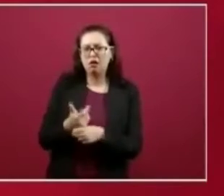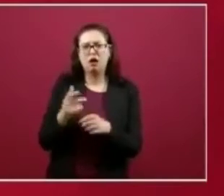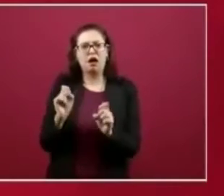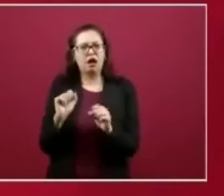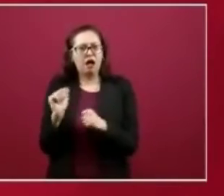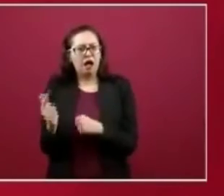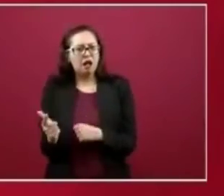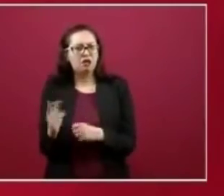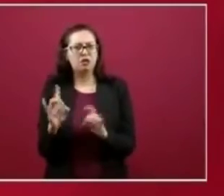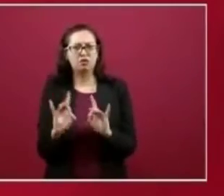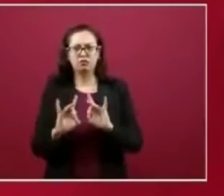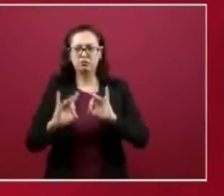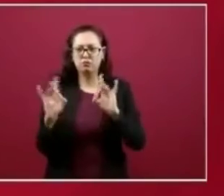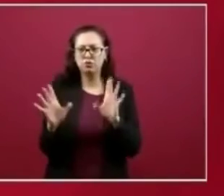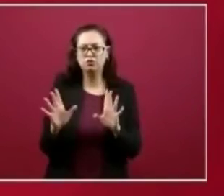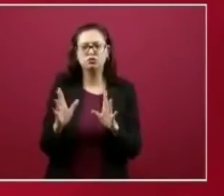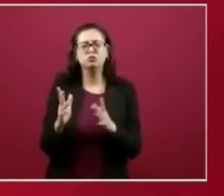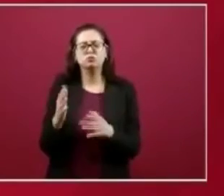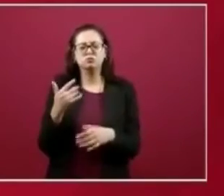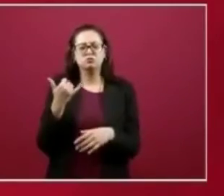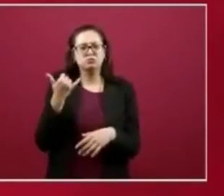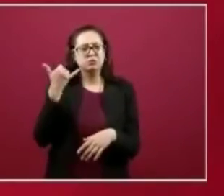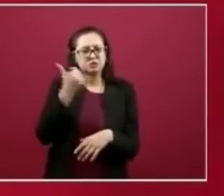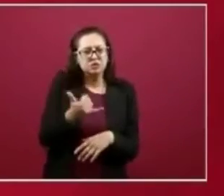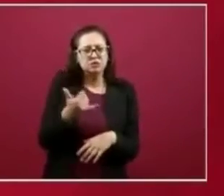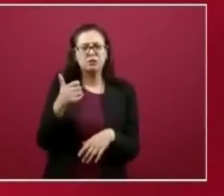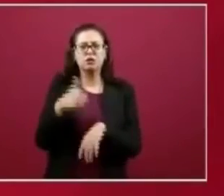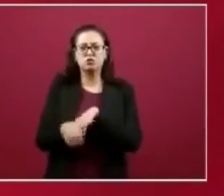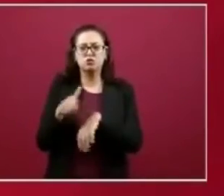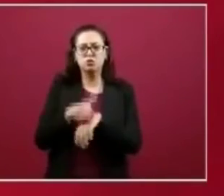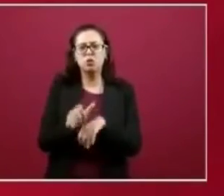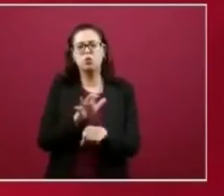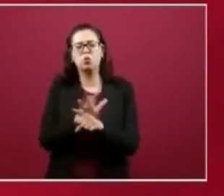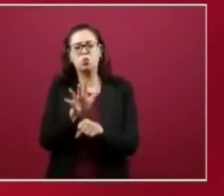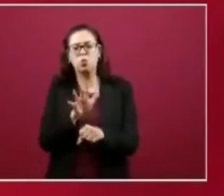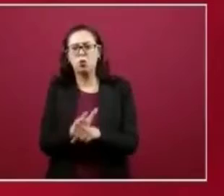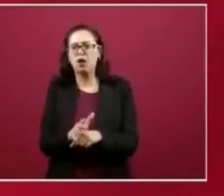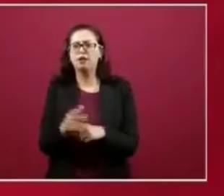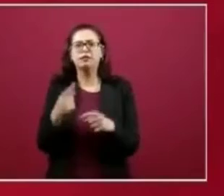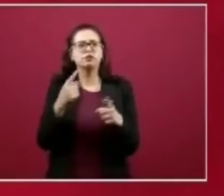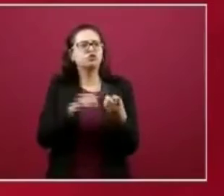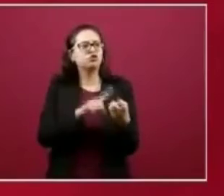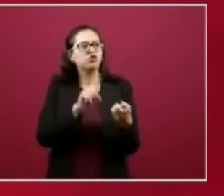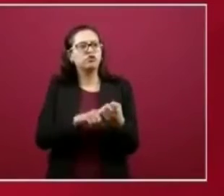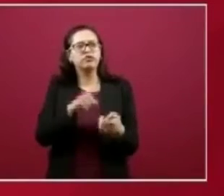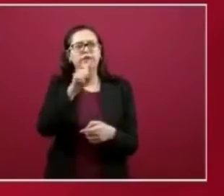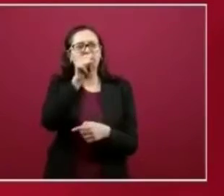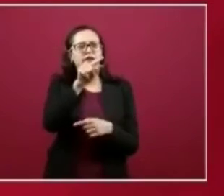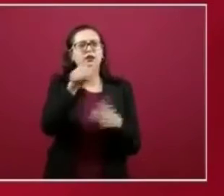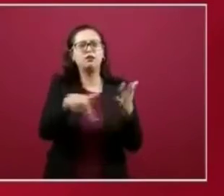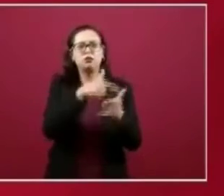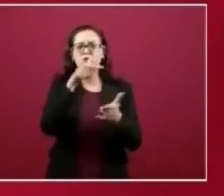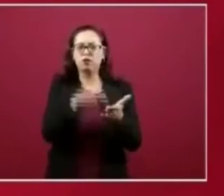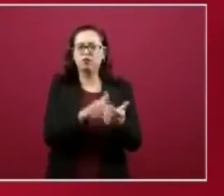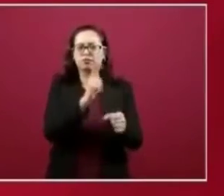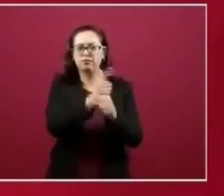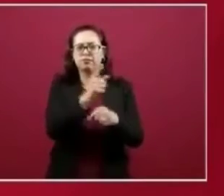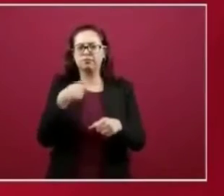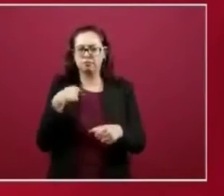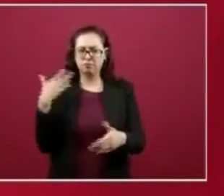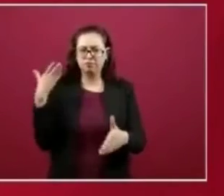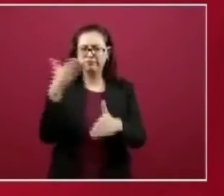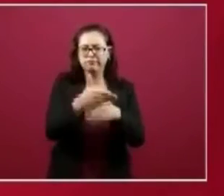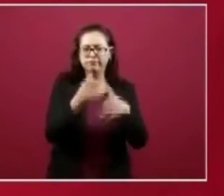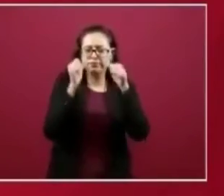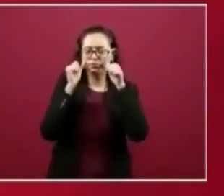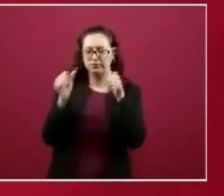las mujeres y las niñas de todo el país sepan sobre las rutas de atención y la responsabilidad de